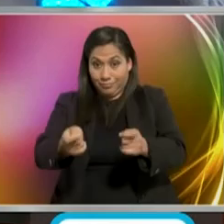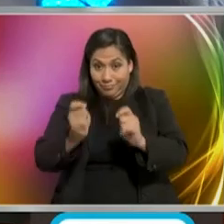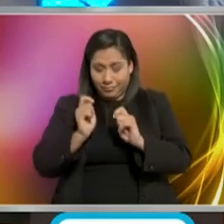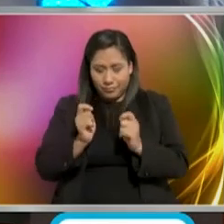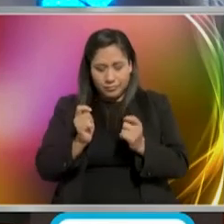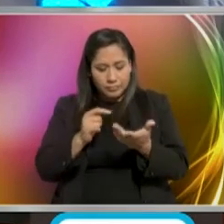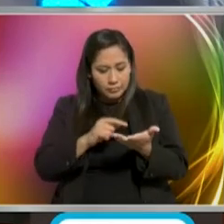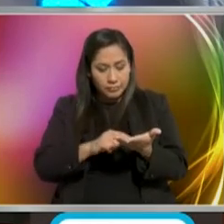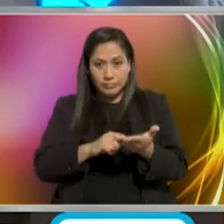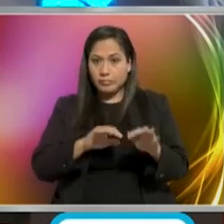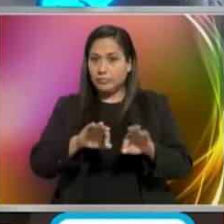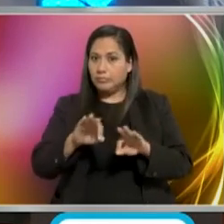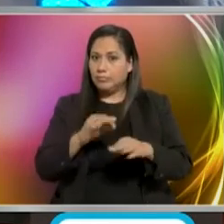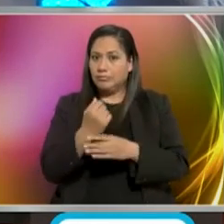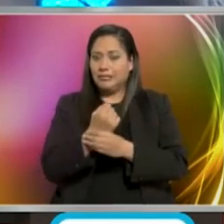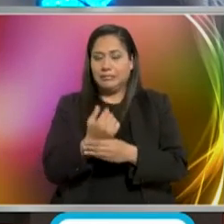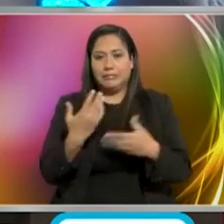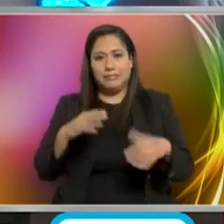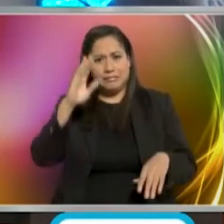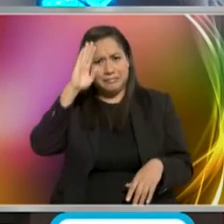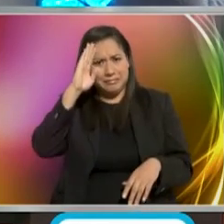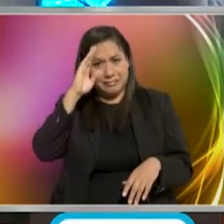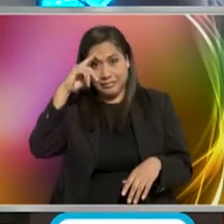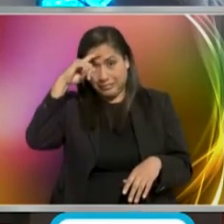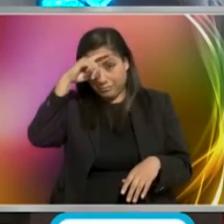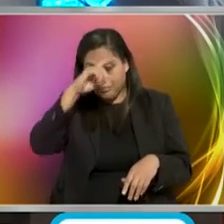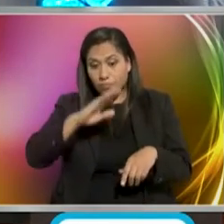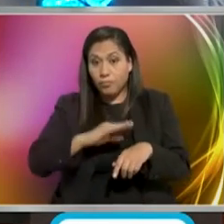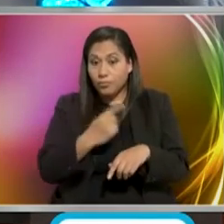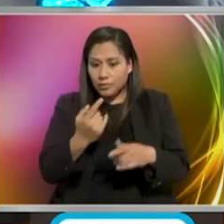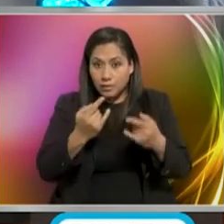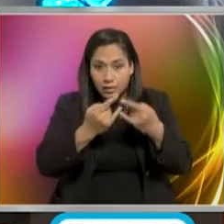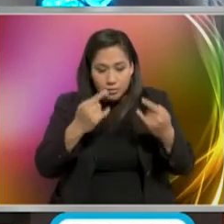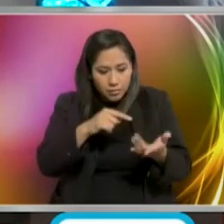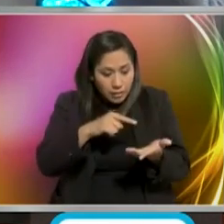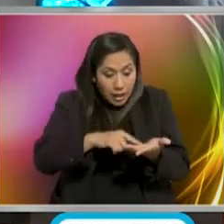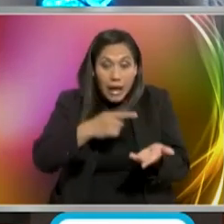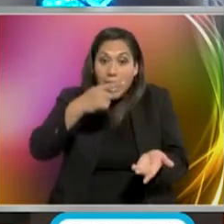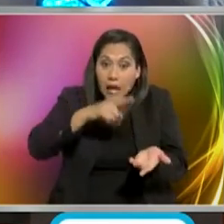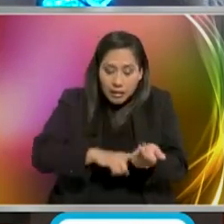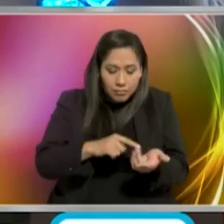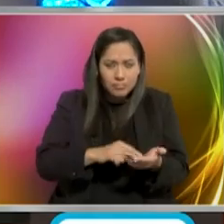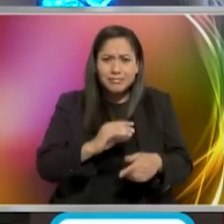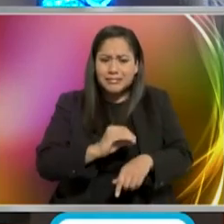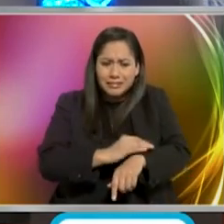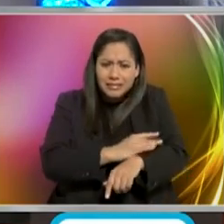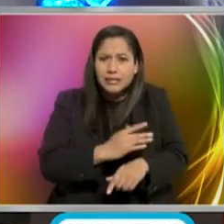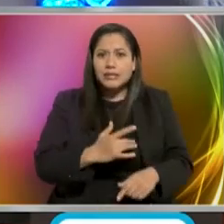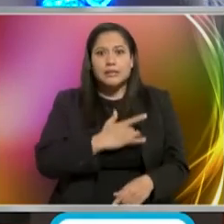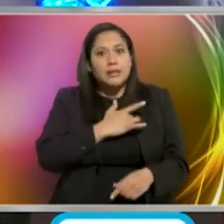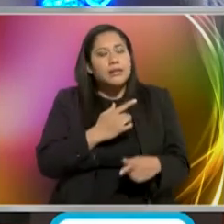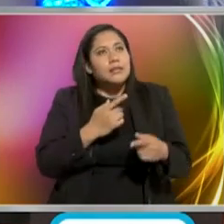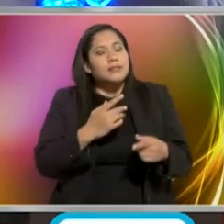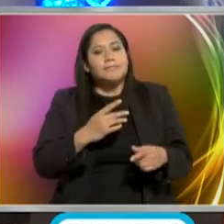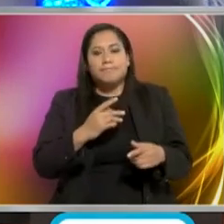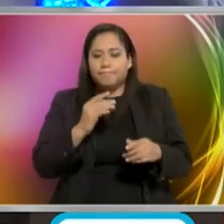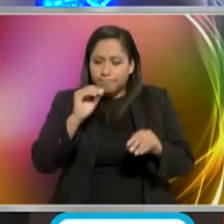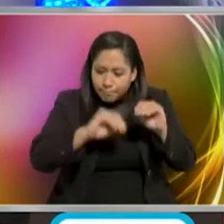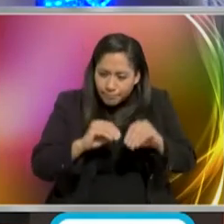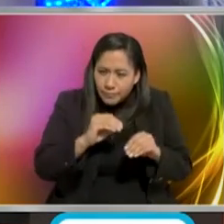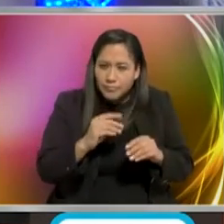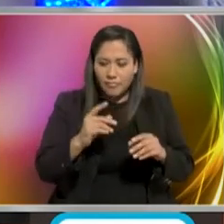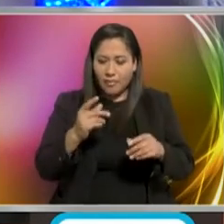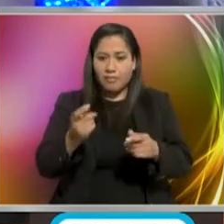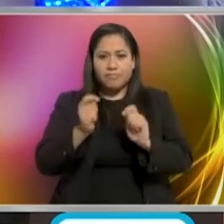trabajo titánico al final, porque es una gama impresionante de emociones que se tienen que construir, ¿no es así,